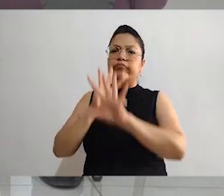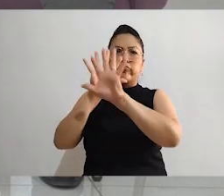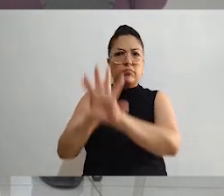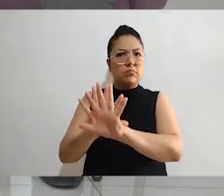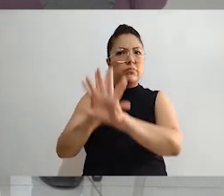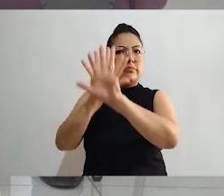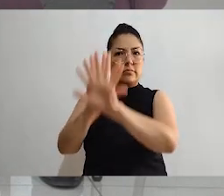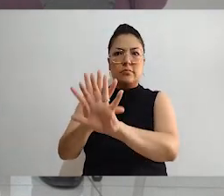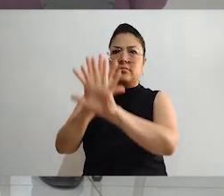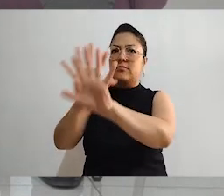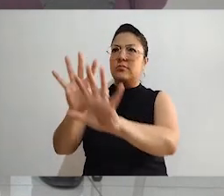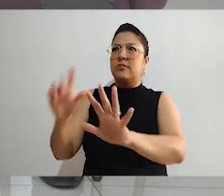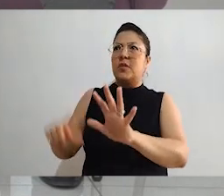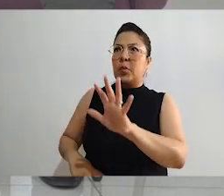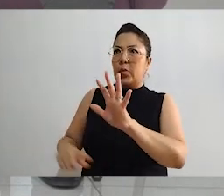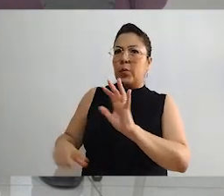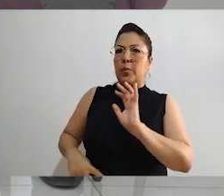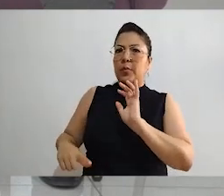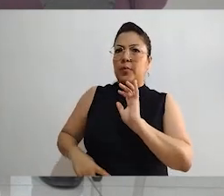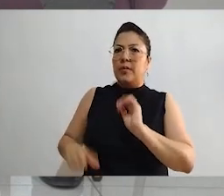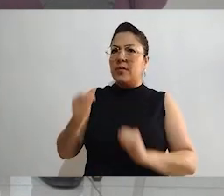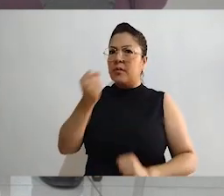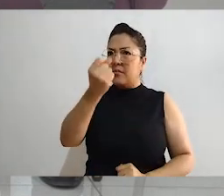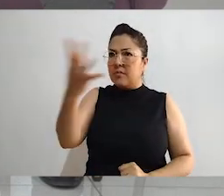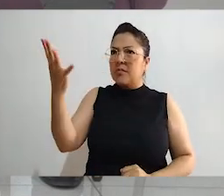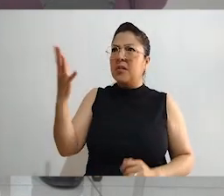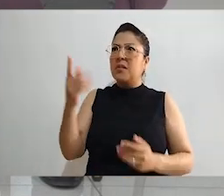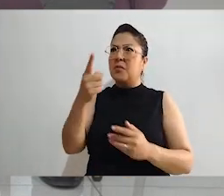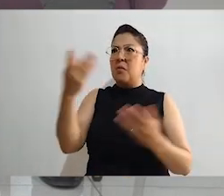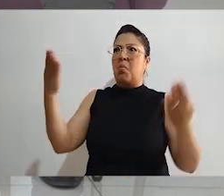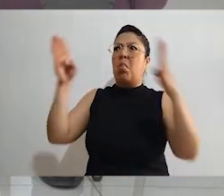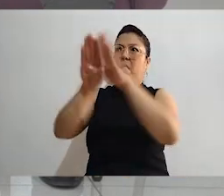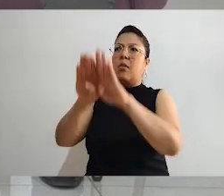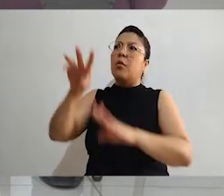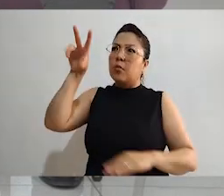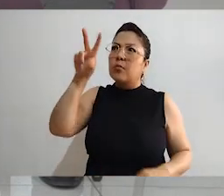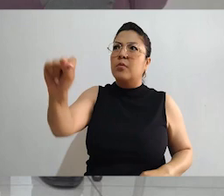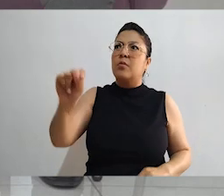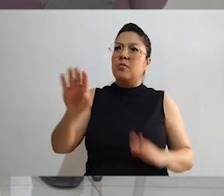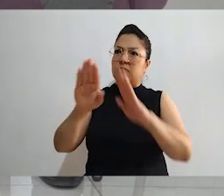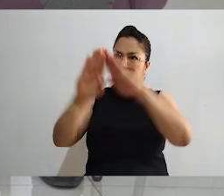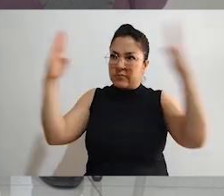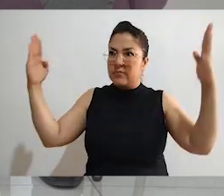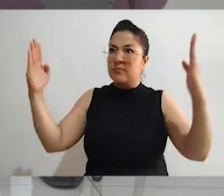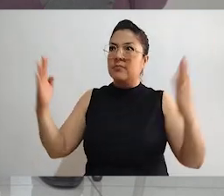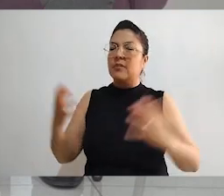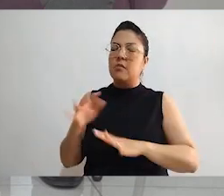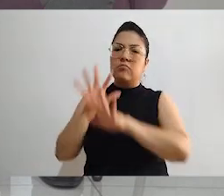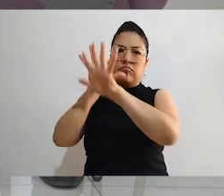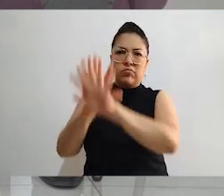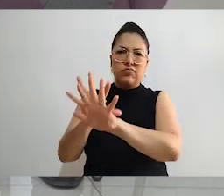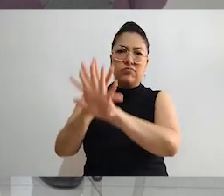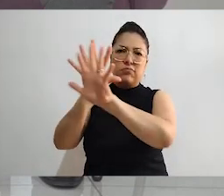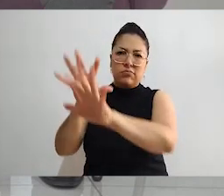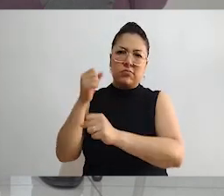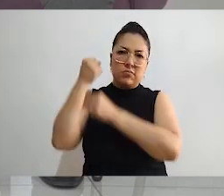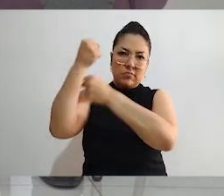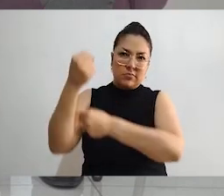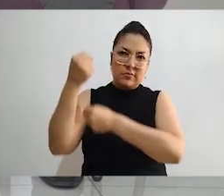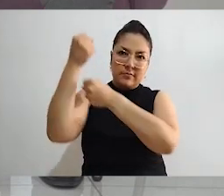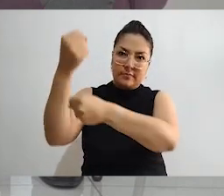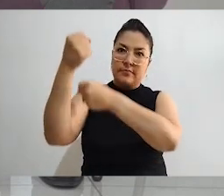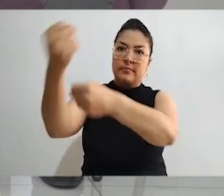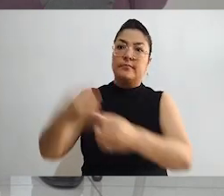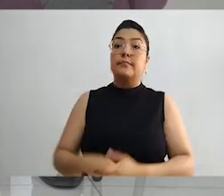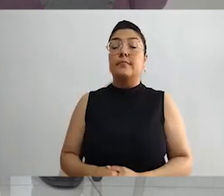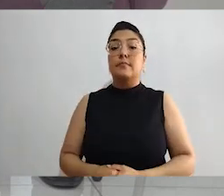régimen que se abriera democráticamente. La apertura política y democrática de aquel entonces